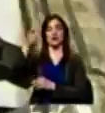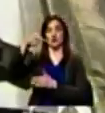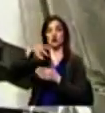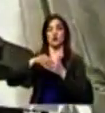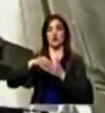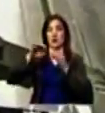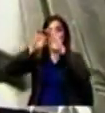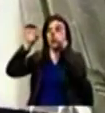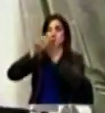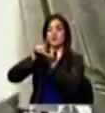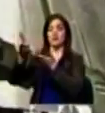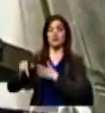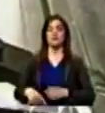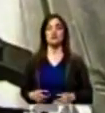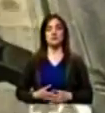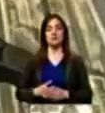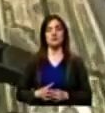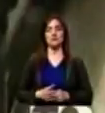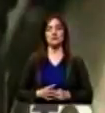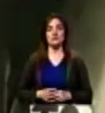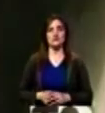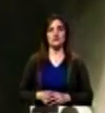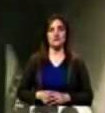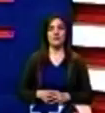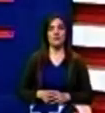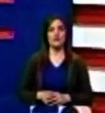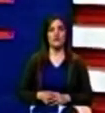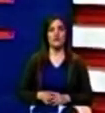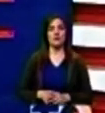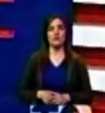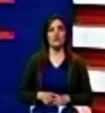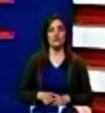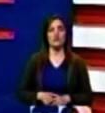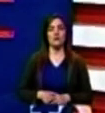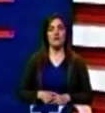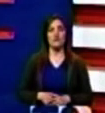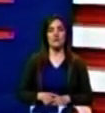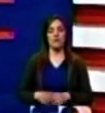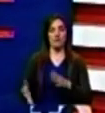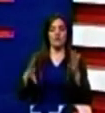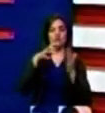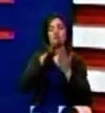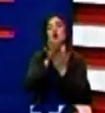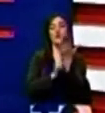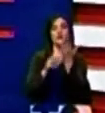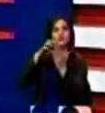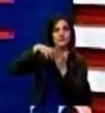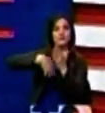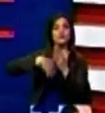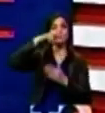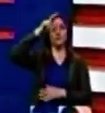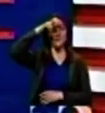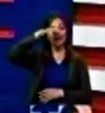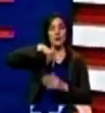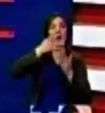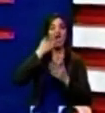con proveedores del Estado. Joana Ramos, 24 horas. El proyecto minero a gran escala, Fruta del Norte, ubicado en